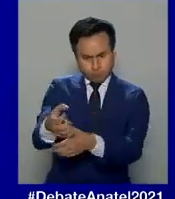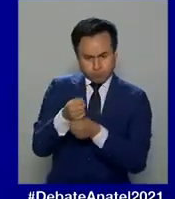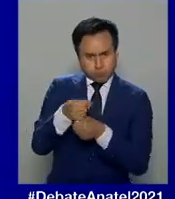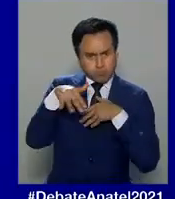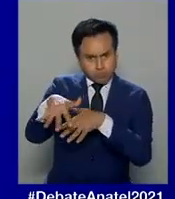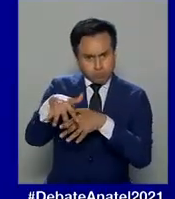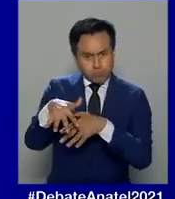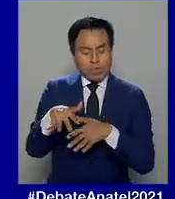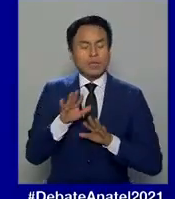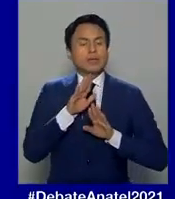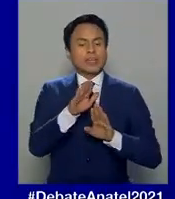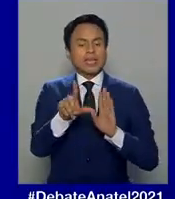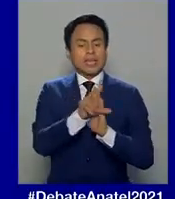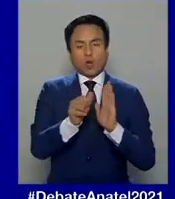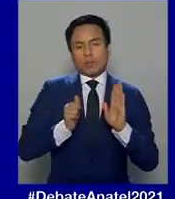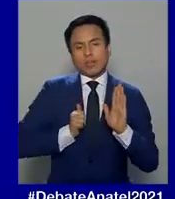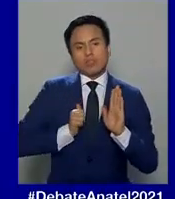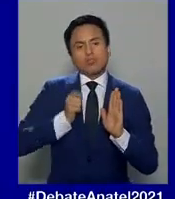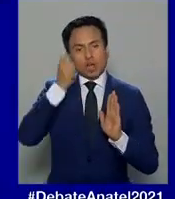el cumplimiento de la ley.